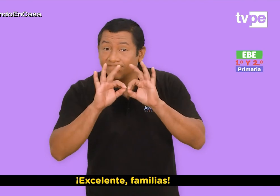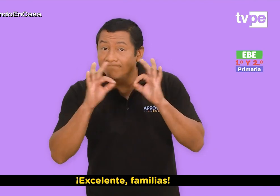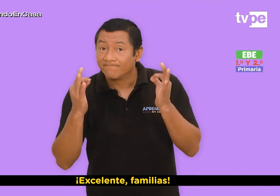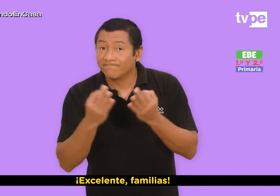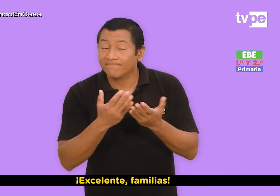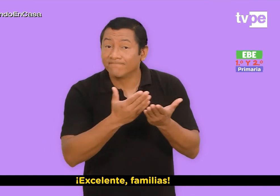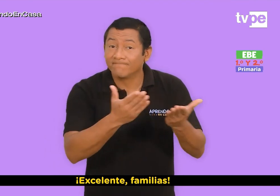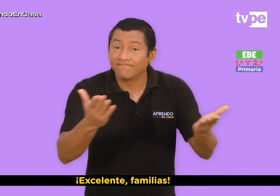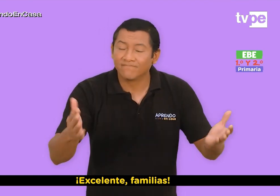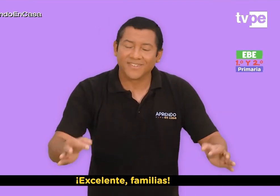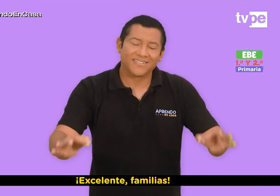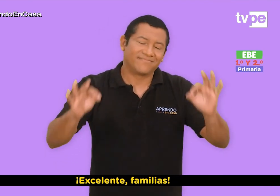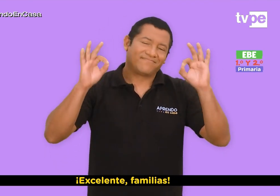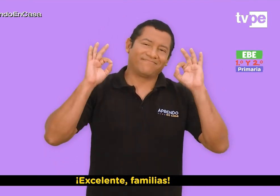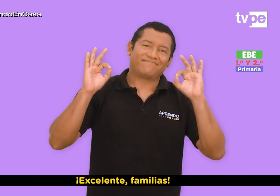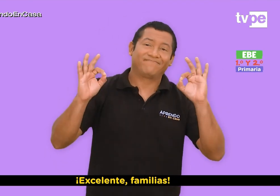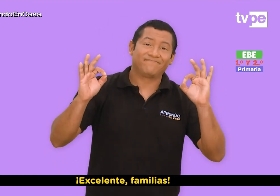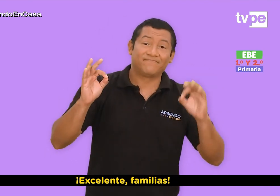¡Excelente, familias!